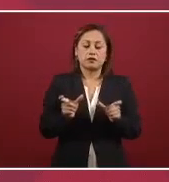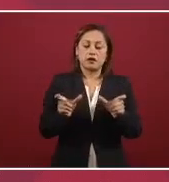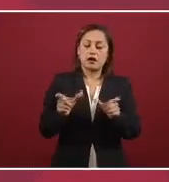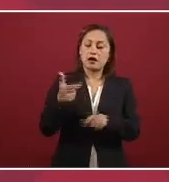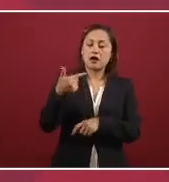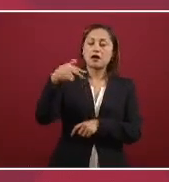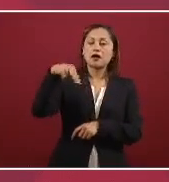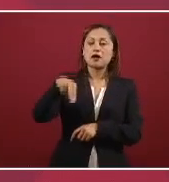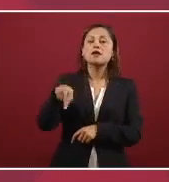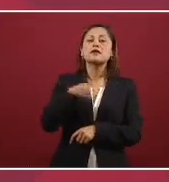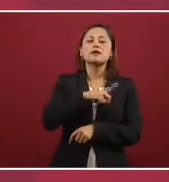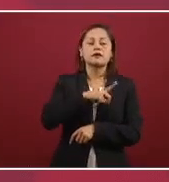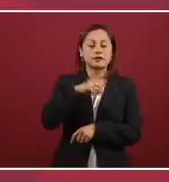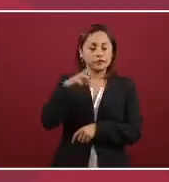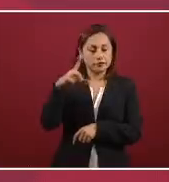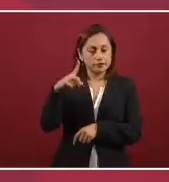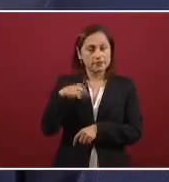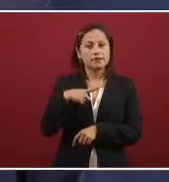tener